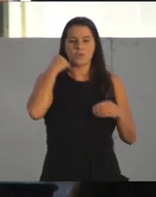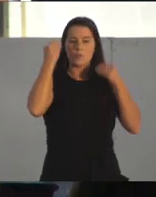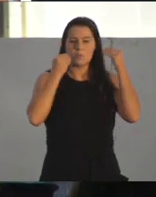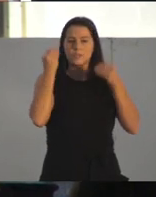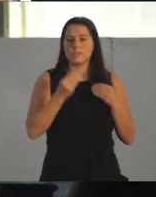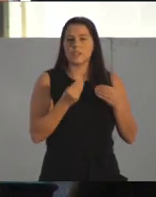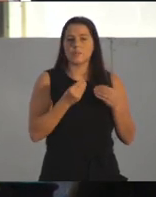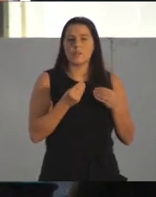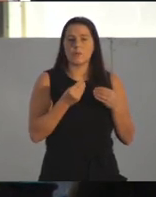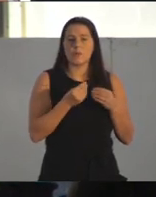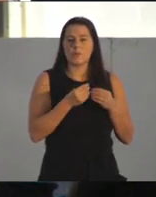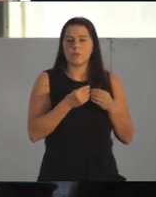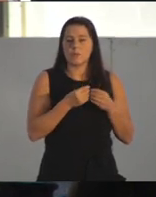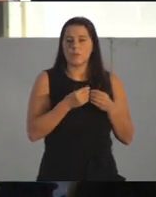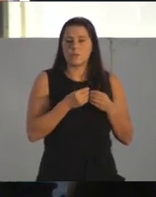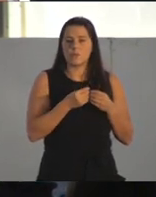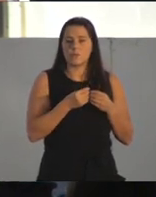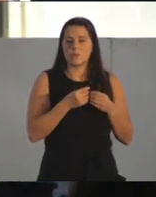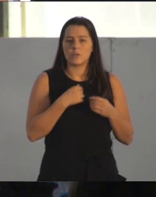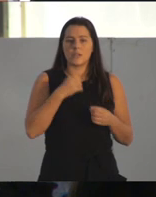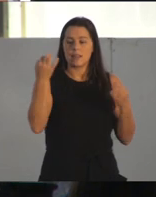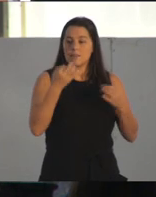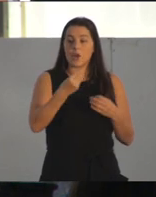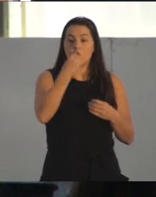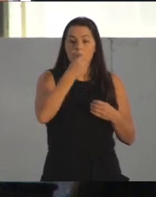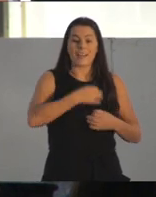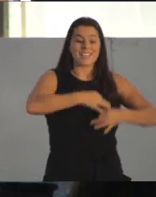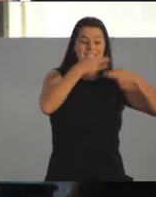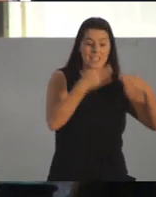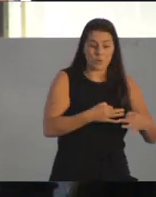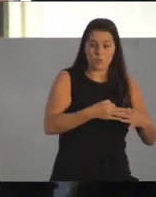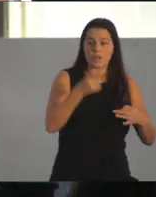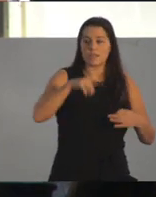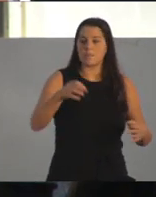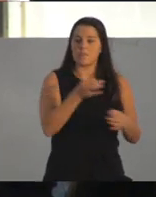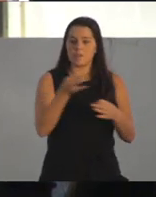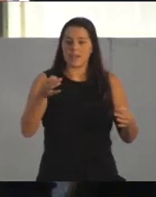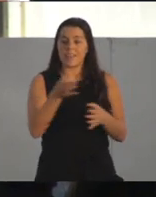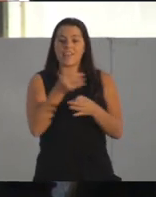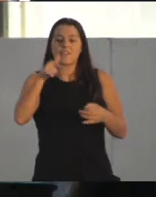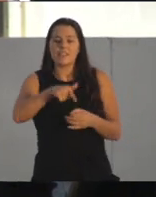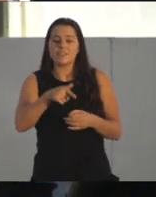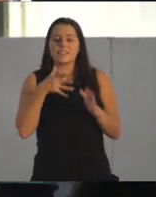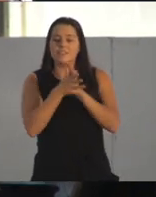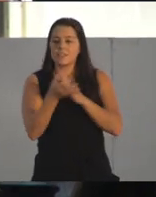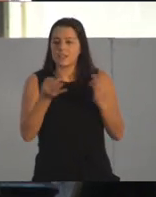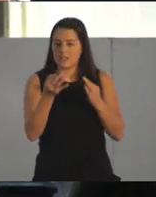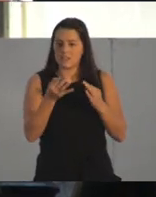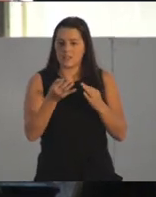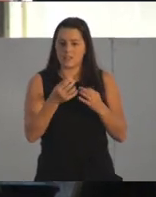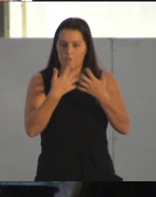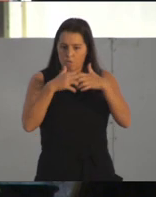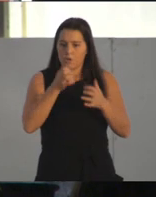principalmente tiene que ser una deglución segura y eficaz. Eficaz es que cumpla su función, que el alimento pase adecuadamente